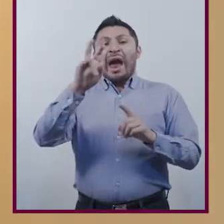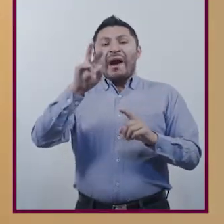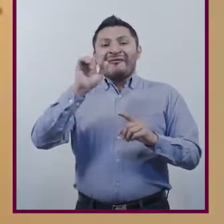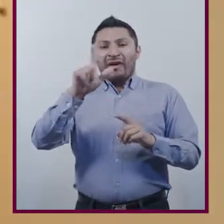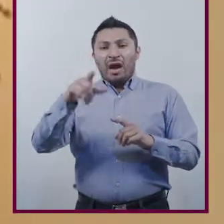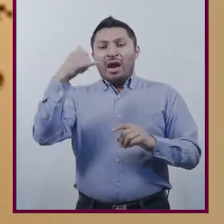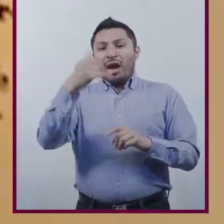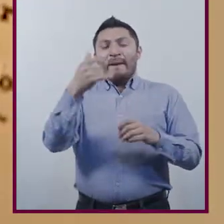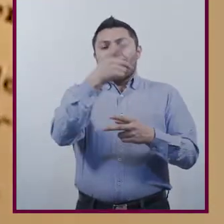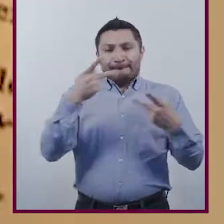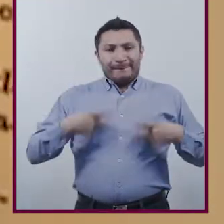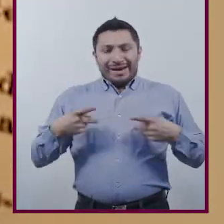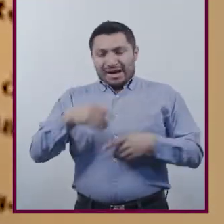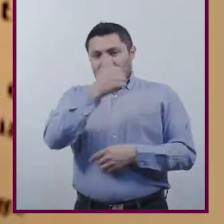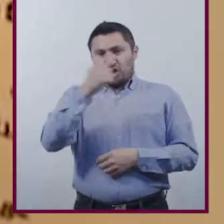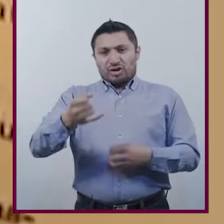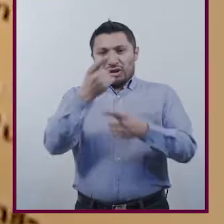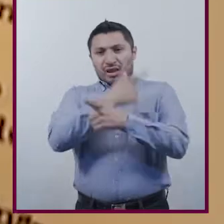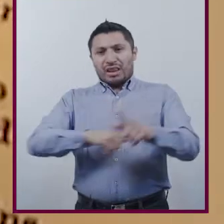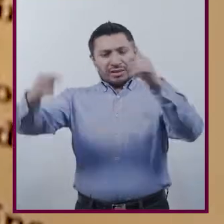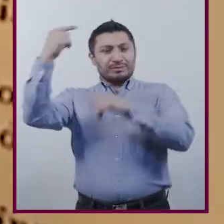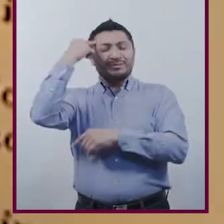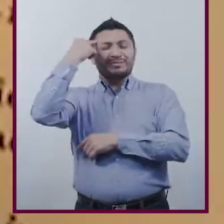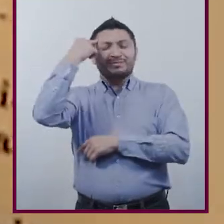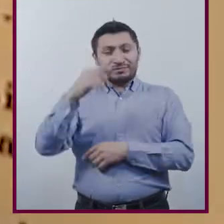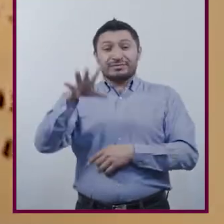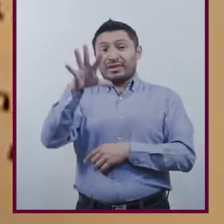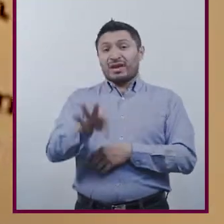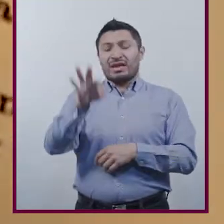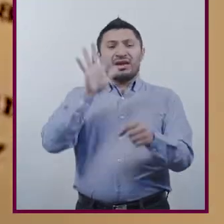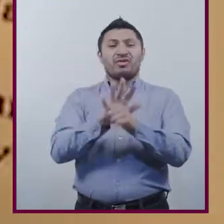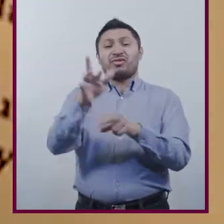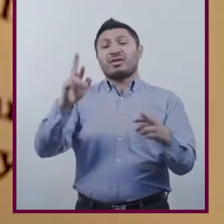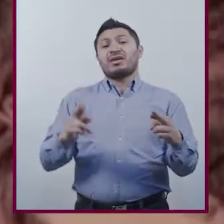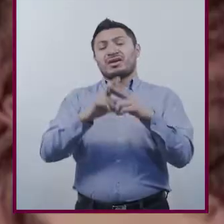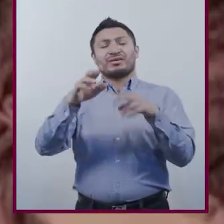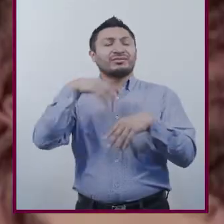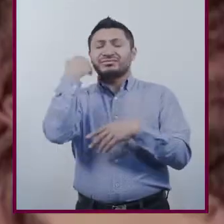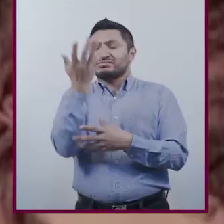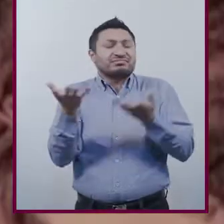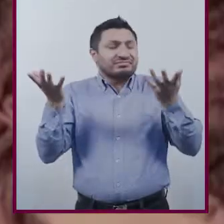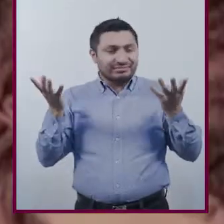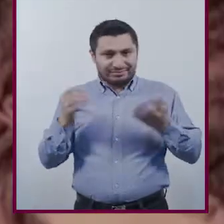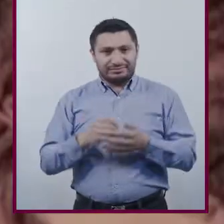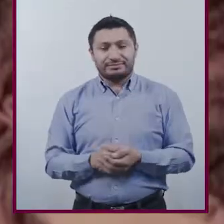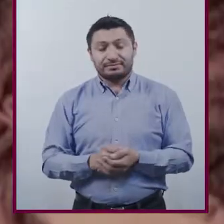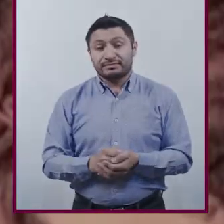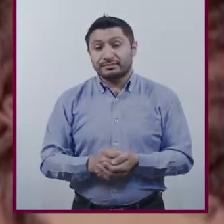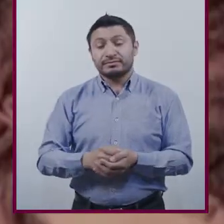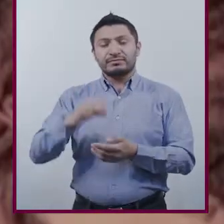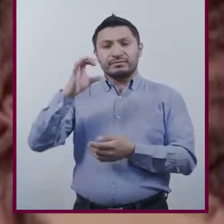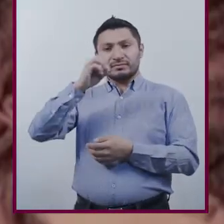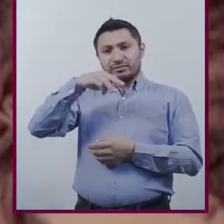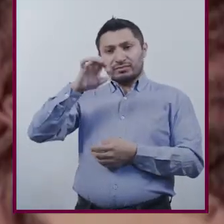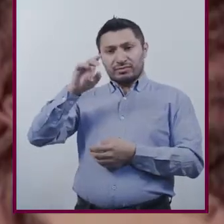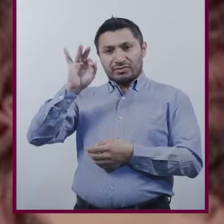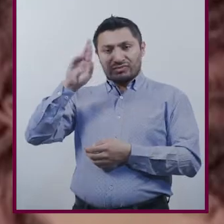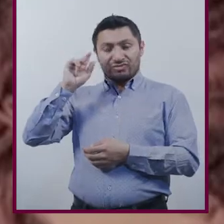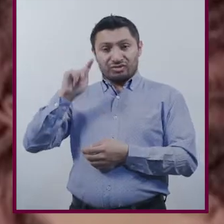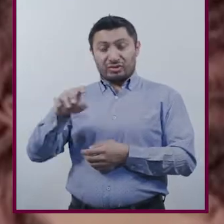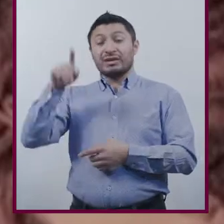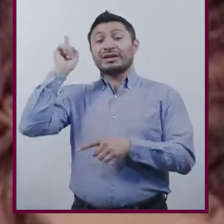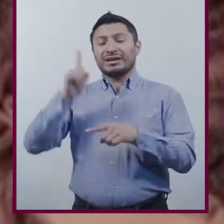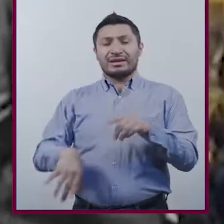persona tuviera libertad de pensamiento y de elegir la religión que quisiera seguir. Destituido Comonfort, los conservadores nombran